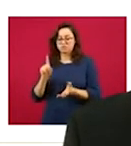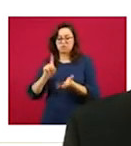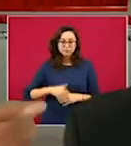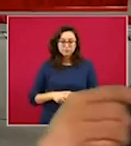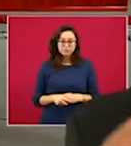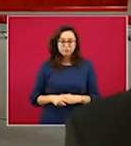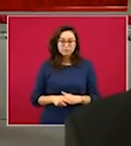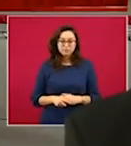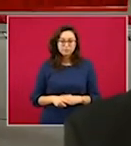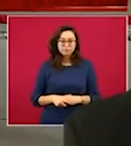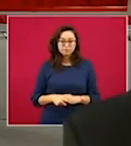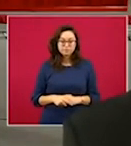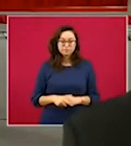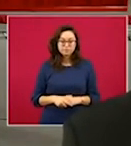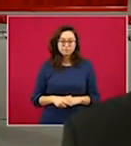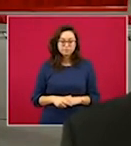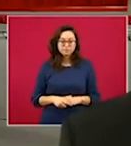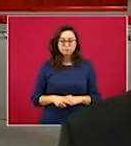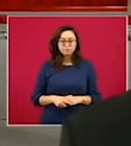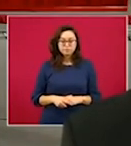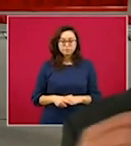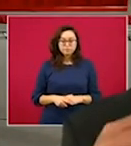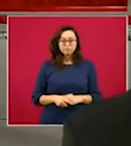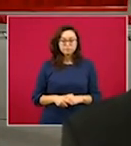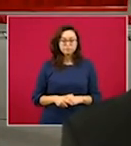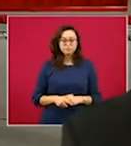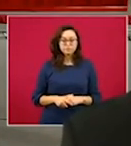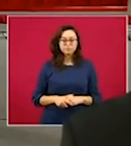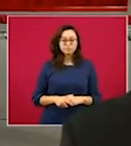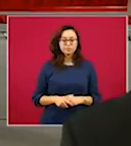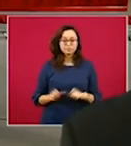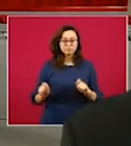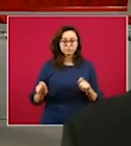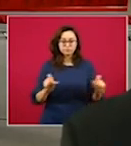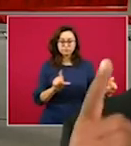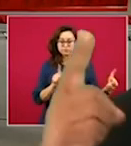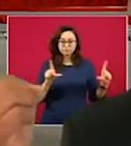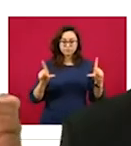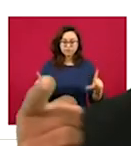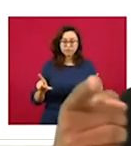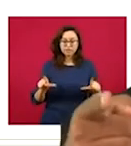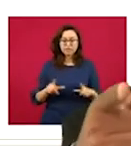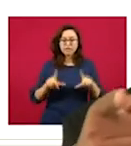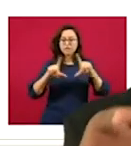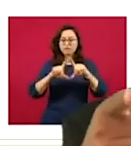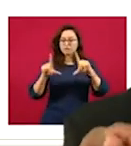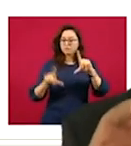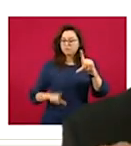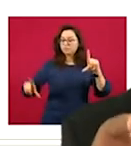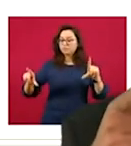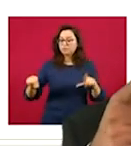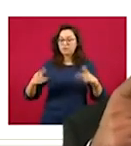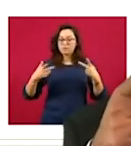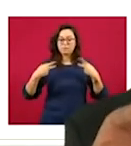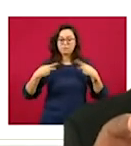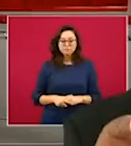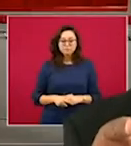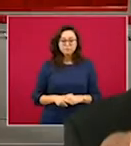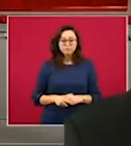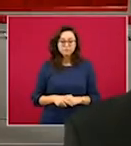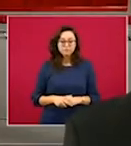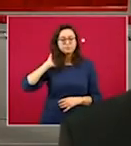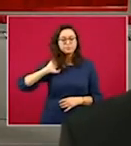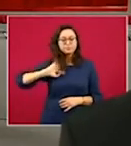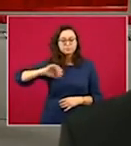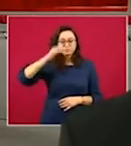dijimos, hace la semana pasada lo dijimos, la semana pasada lo dijimos, quizá tarde dos años para confirmar que los datos